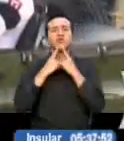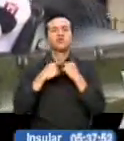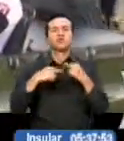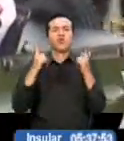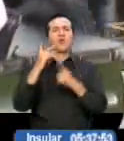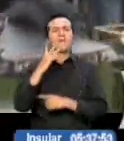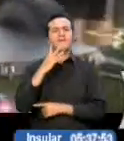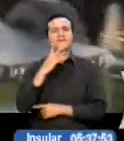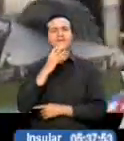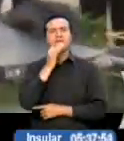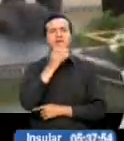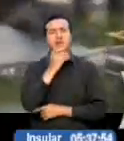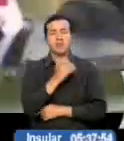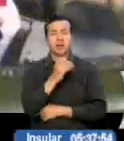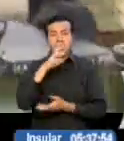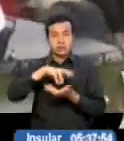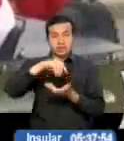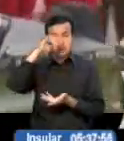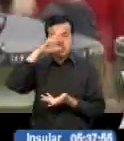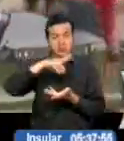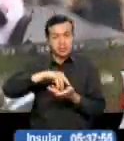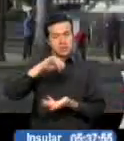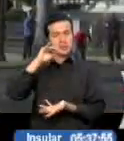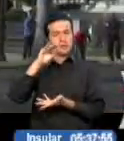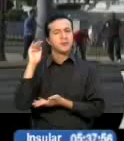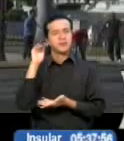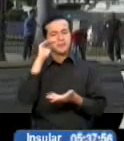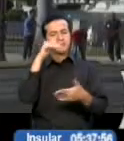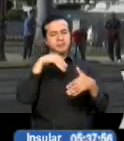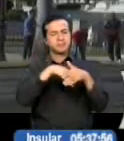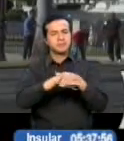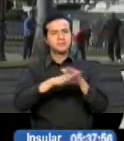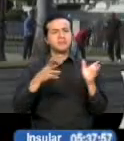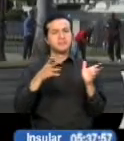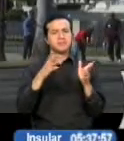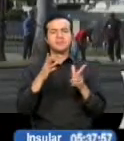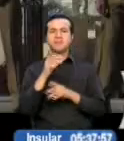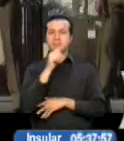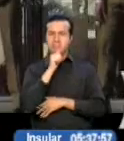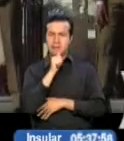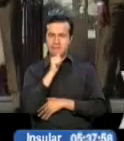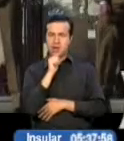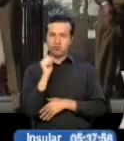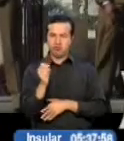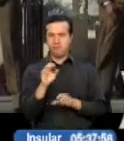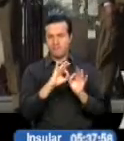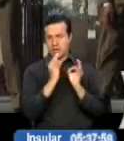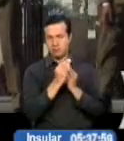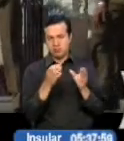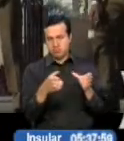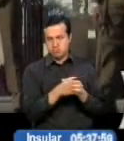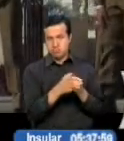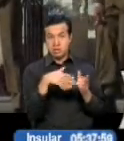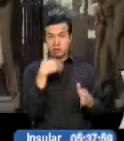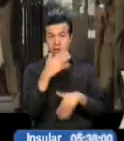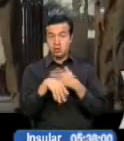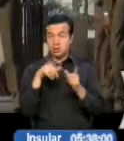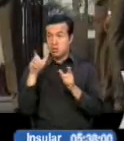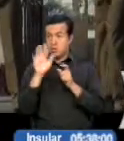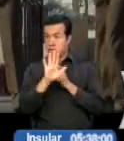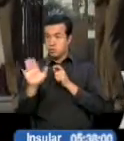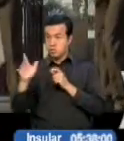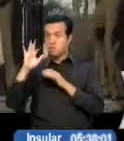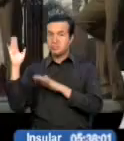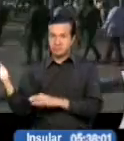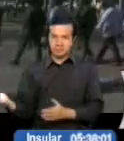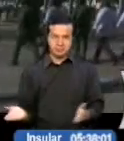Las cenizas del excomandante y jefe fueron enterradas en una ceremonia privada. Luego, permitieron que las personas ingresen